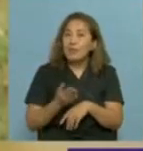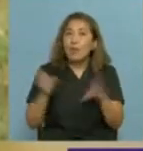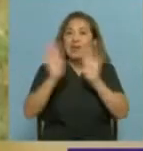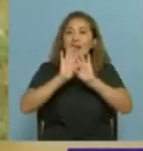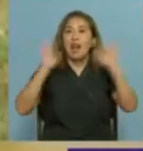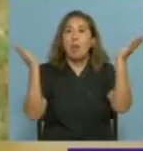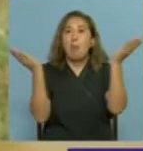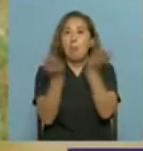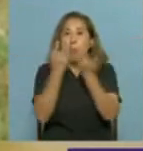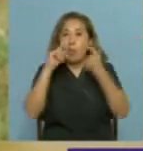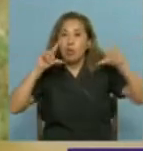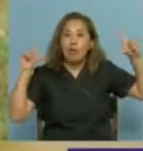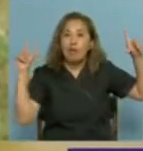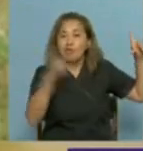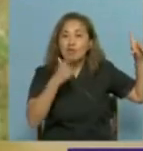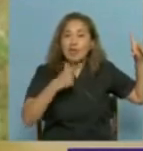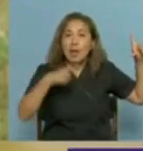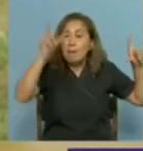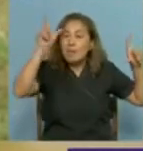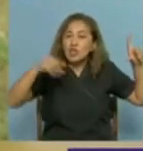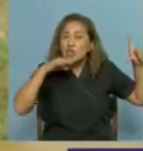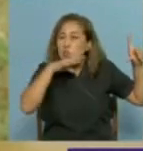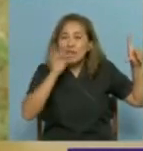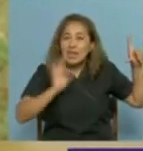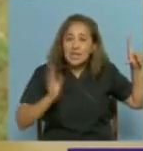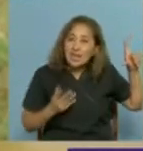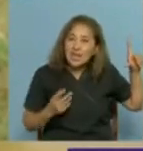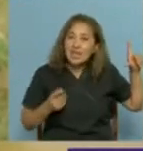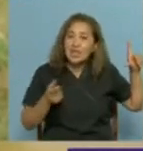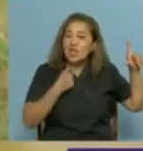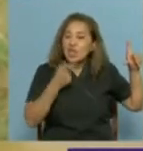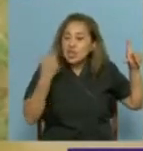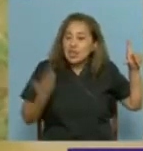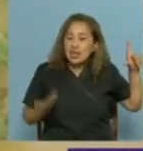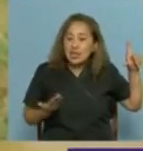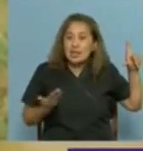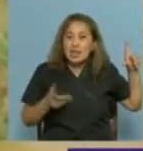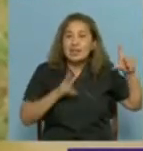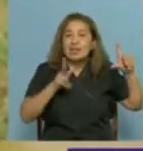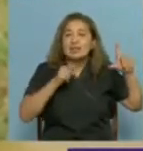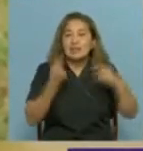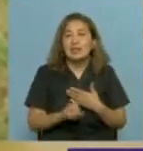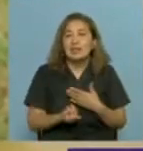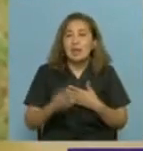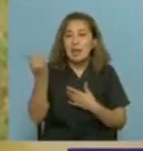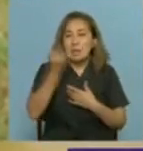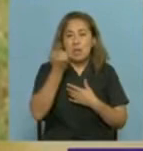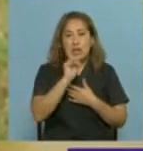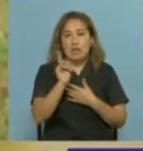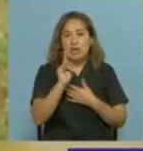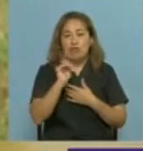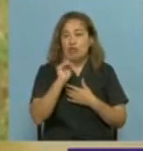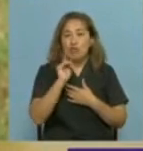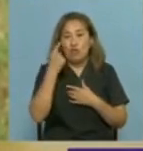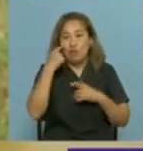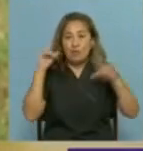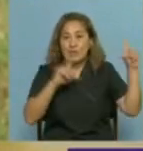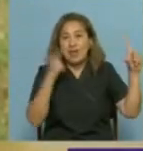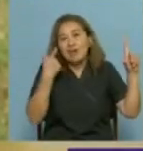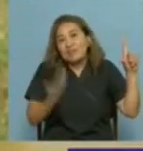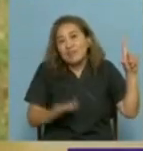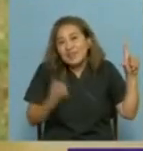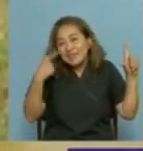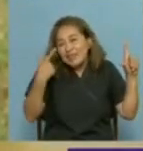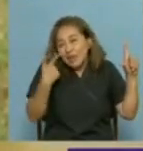internacional que quizás muchos no quieren entender y que quiere es quieren decir que es mentira lo que hizo la oposición ya con